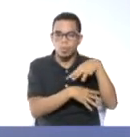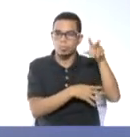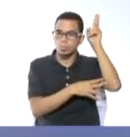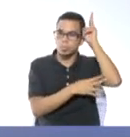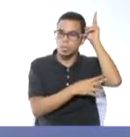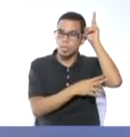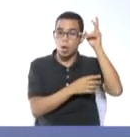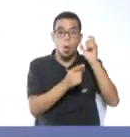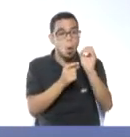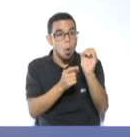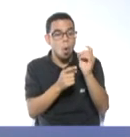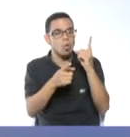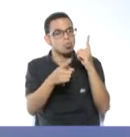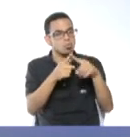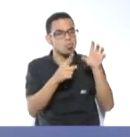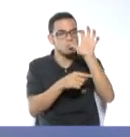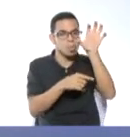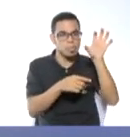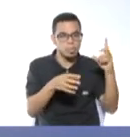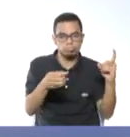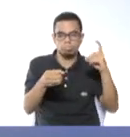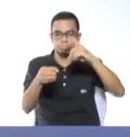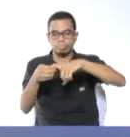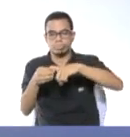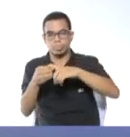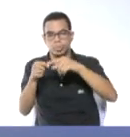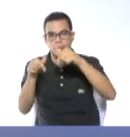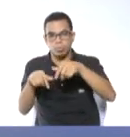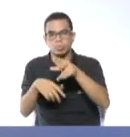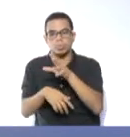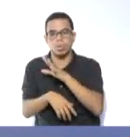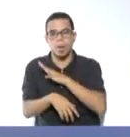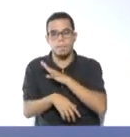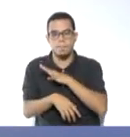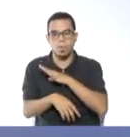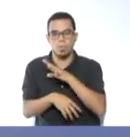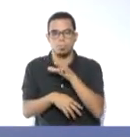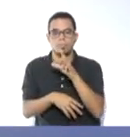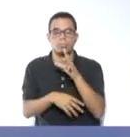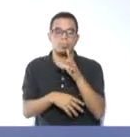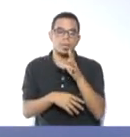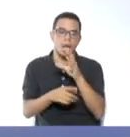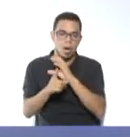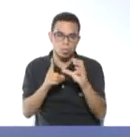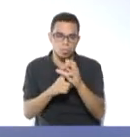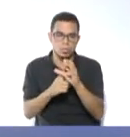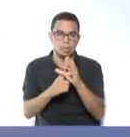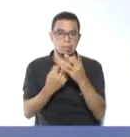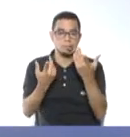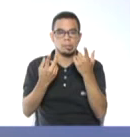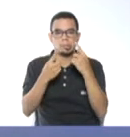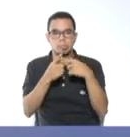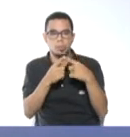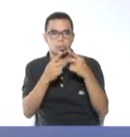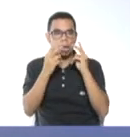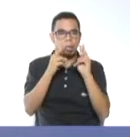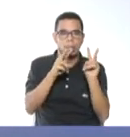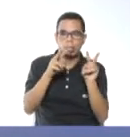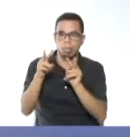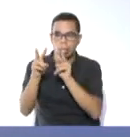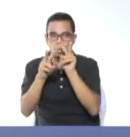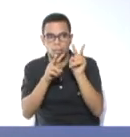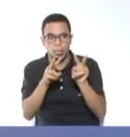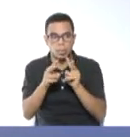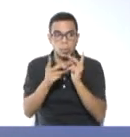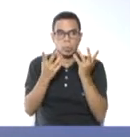Qué difícil cuando la cultura, cuando las creencias, cuando nuestra manera de ver el mundo no es el común dentro del